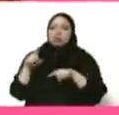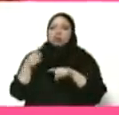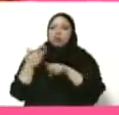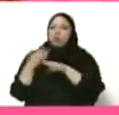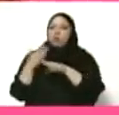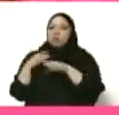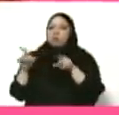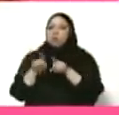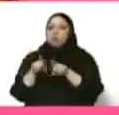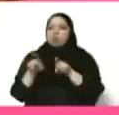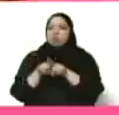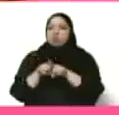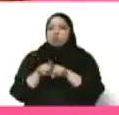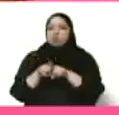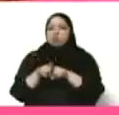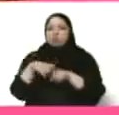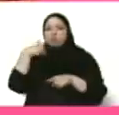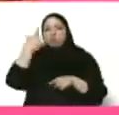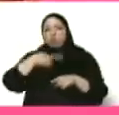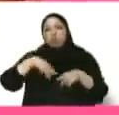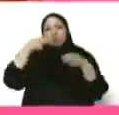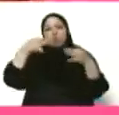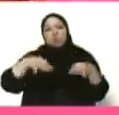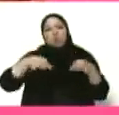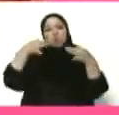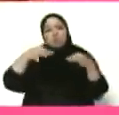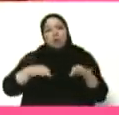cualquier ser humano normal.